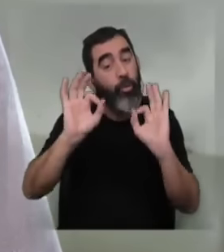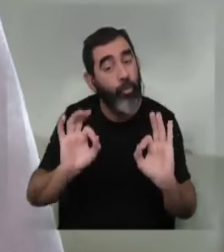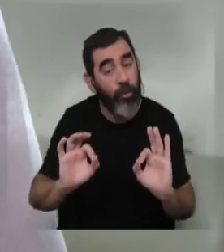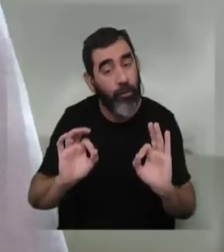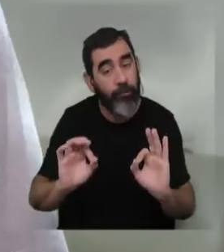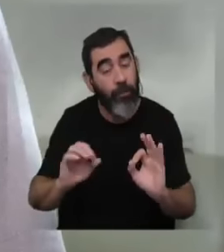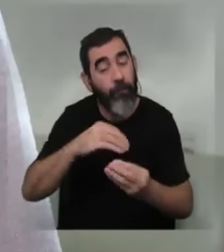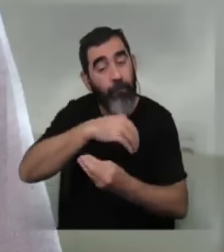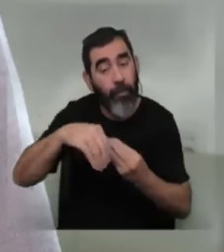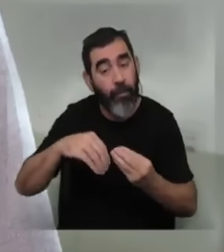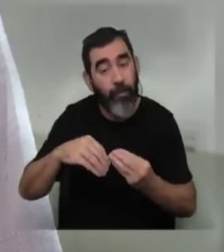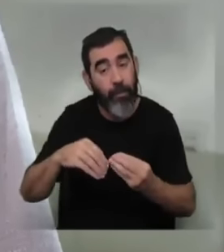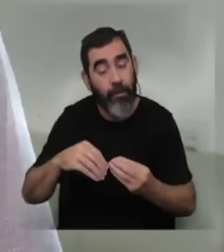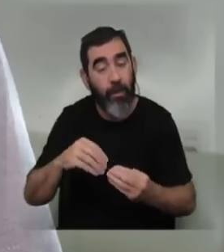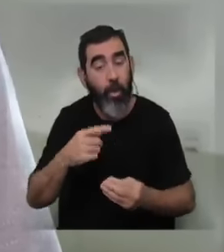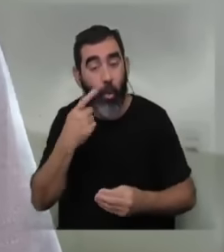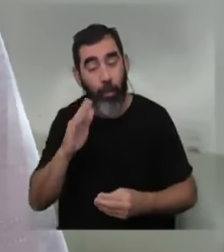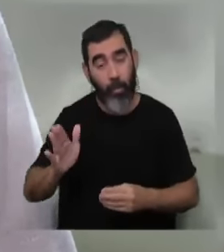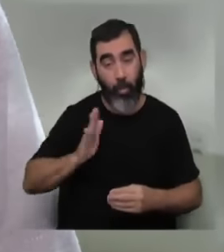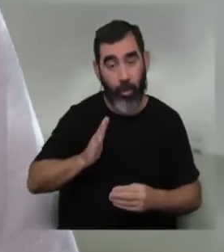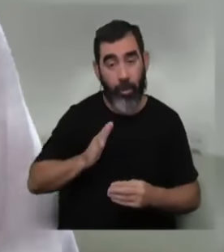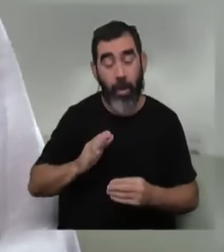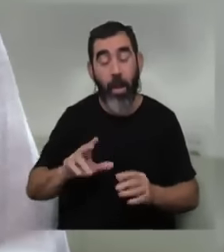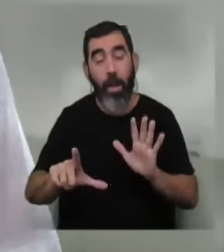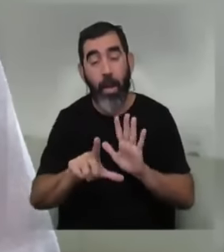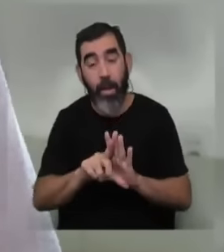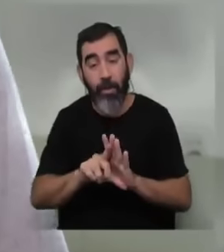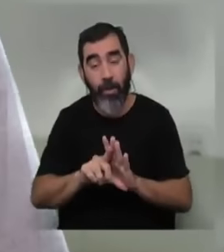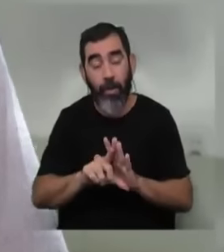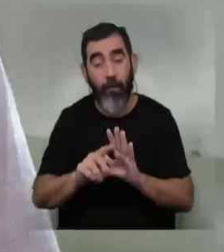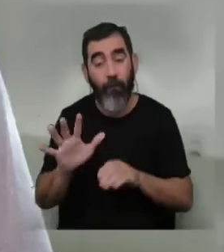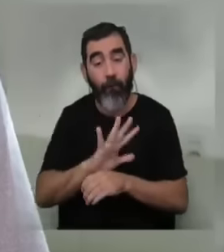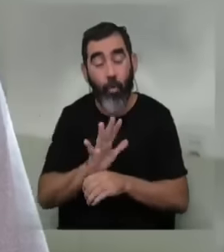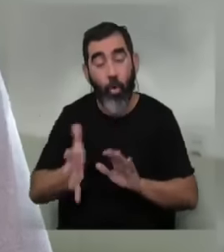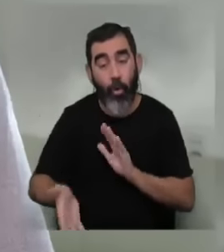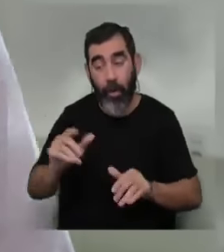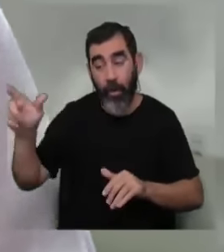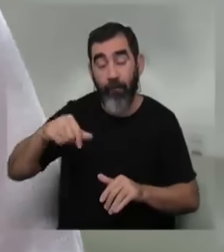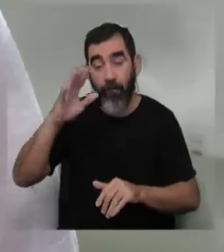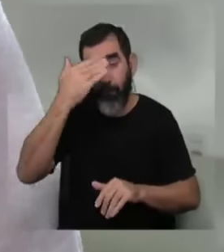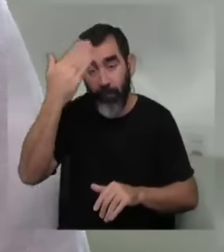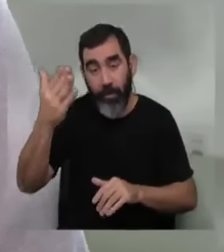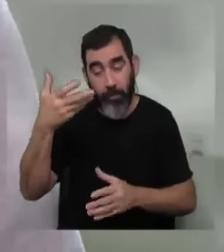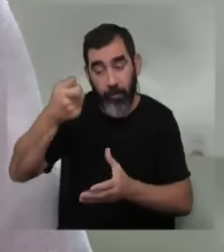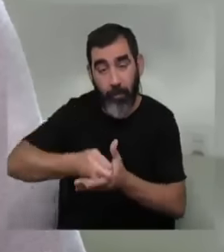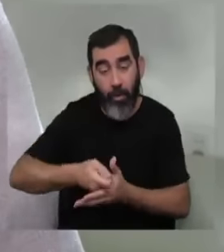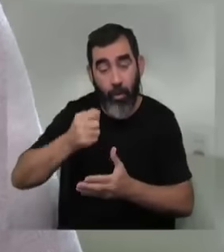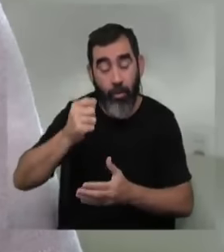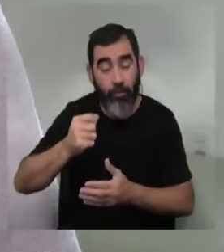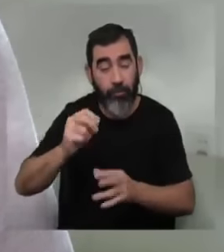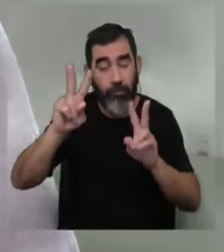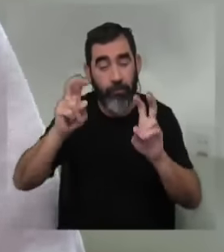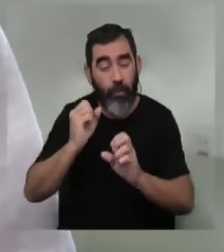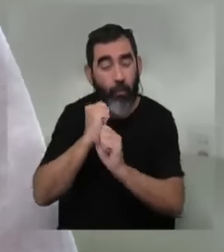constitucional es una familia heterosexual las leyes de ideología de género que trajo fundamentalmente el frente amplio financiado por la open society